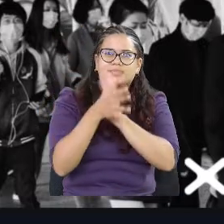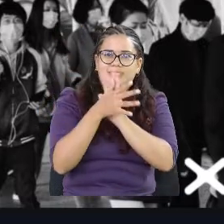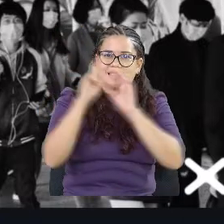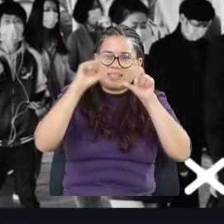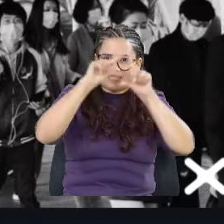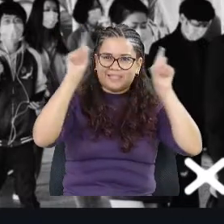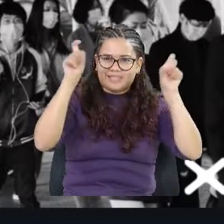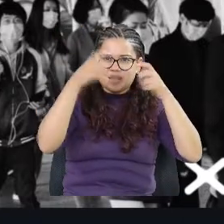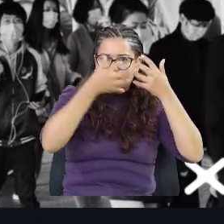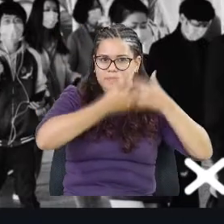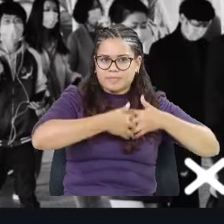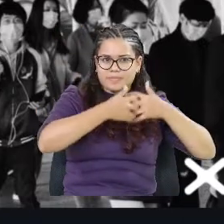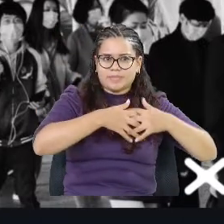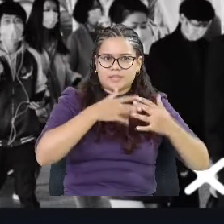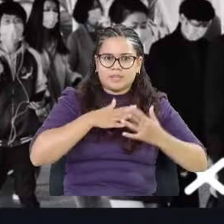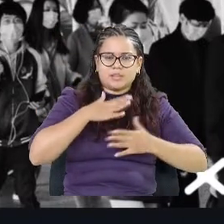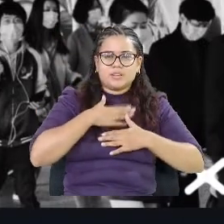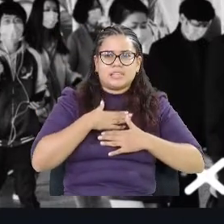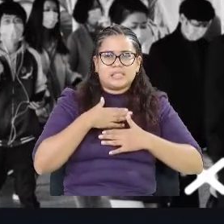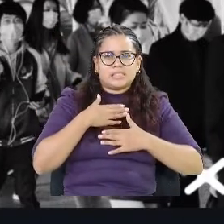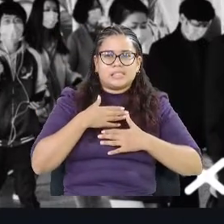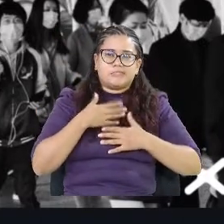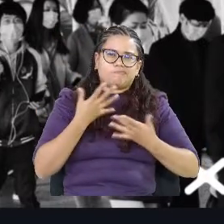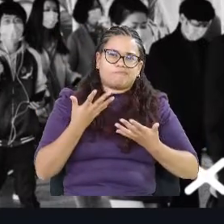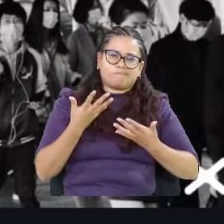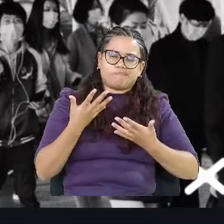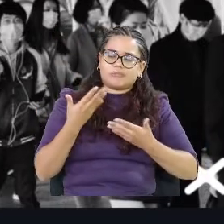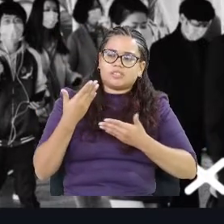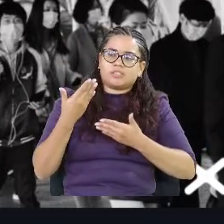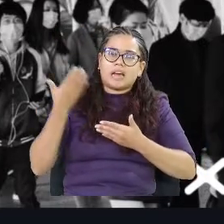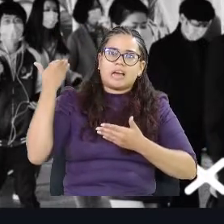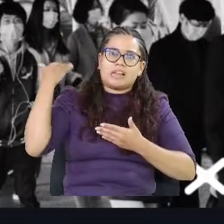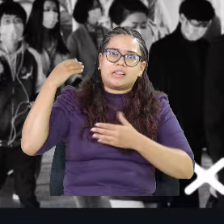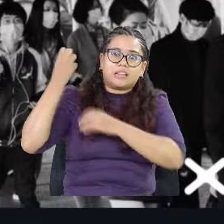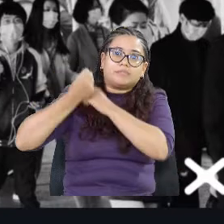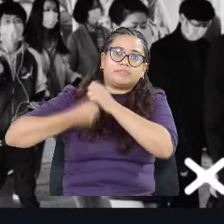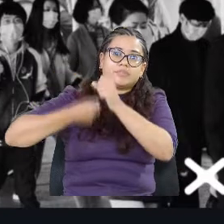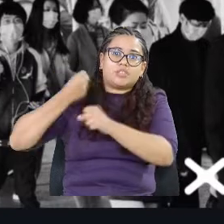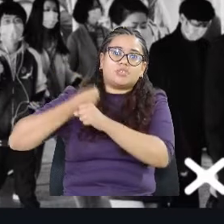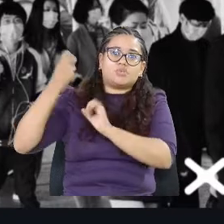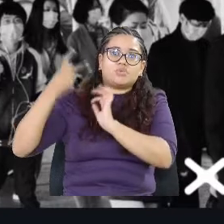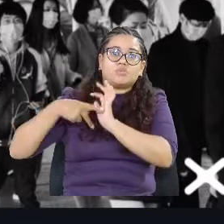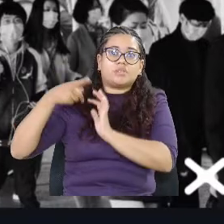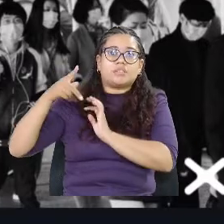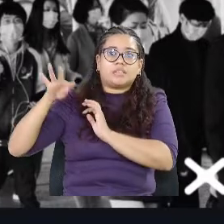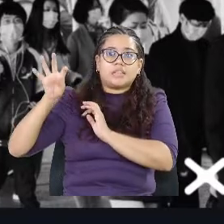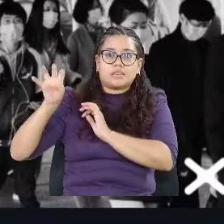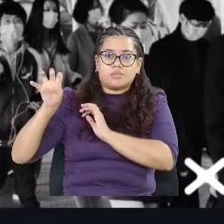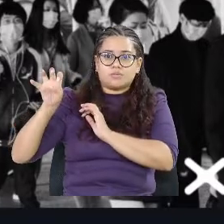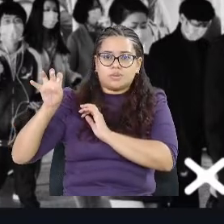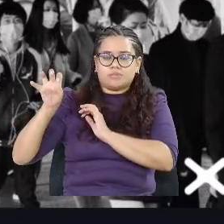en un momento que fue bastante malo para todos. En el 2019 eh,